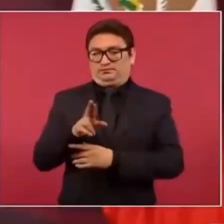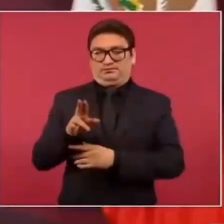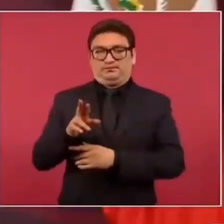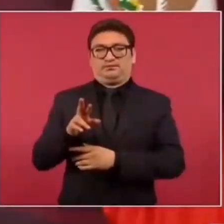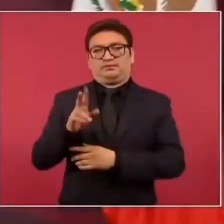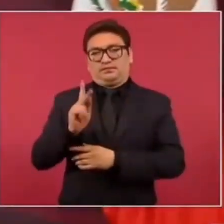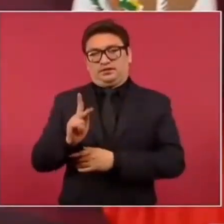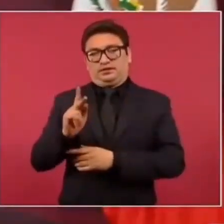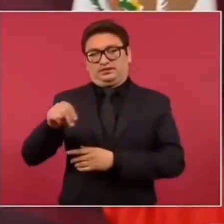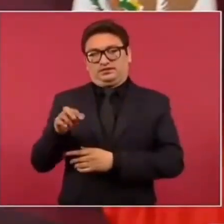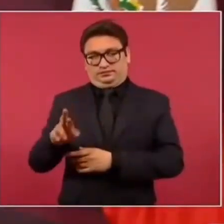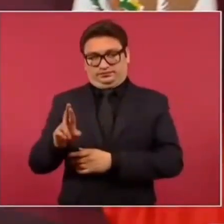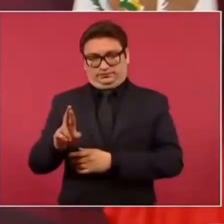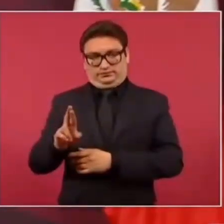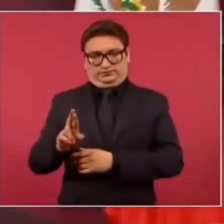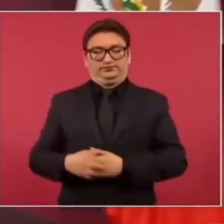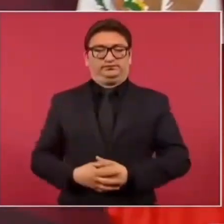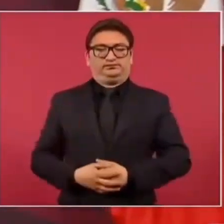el PNR.